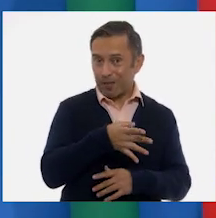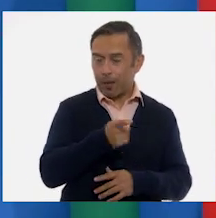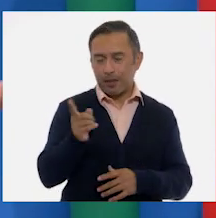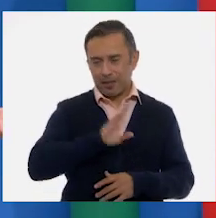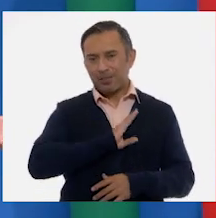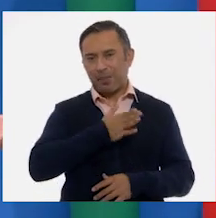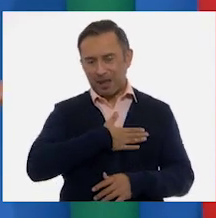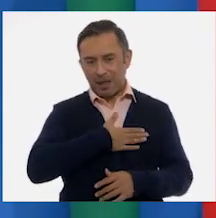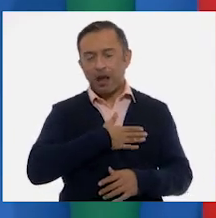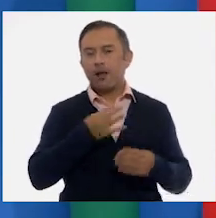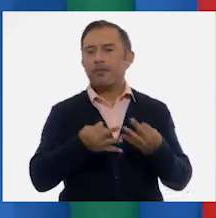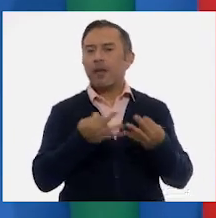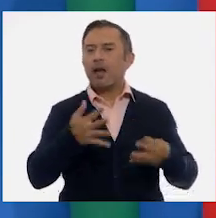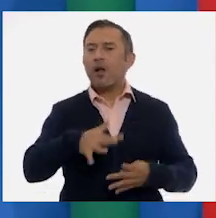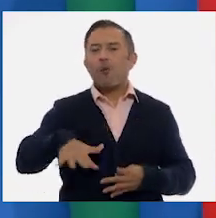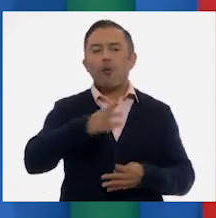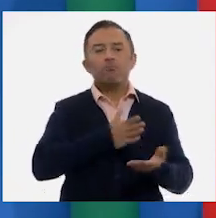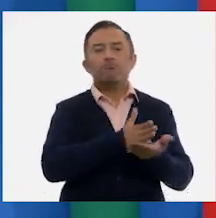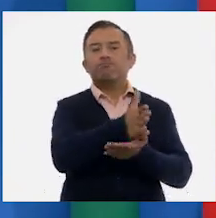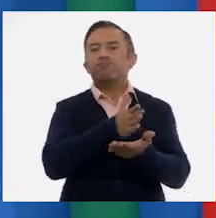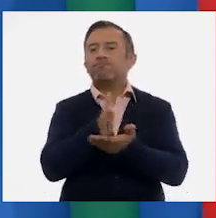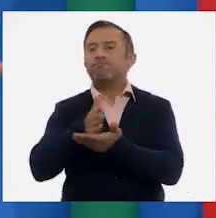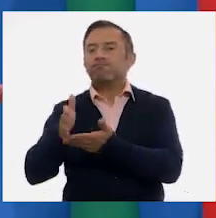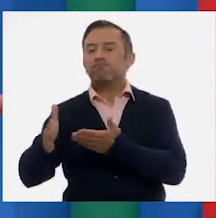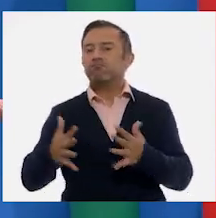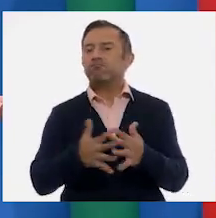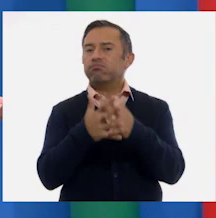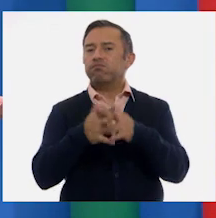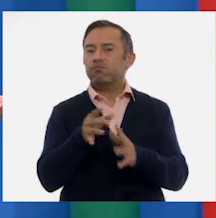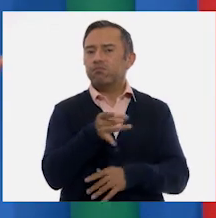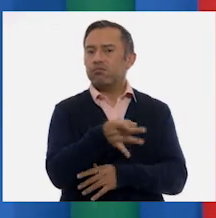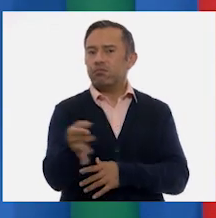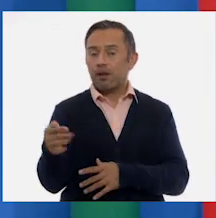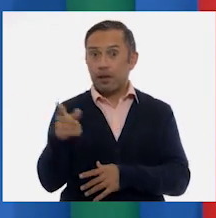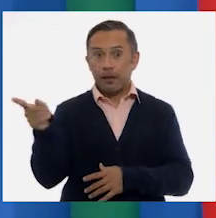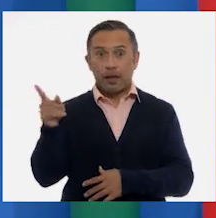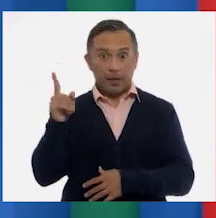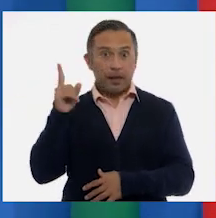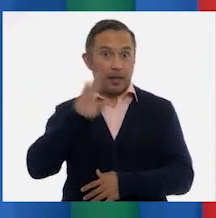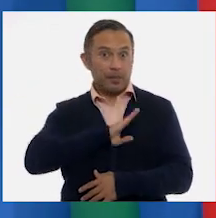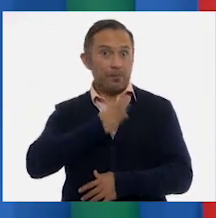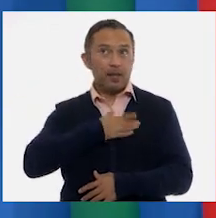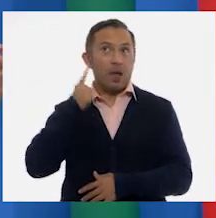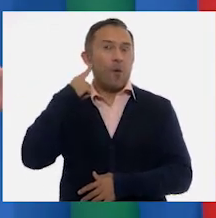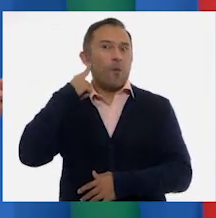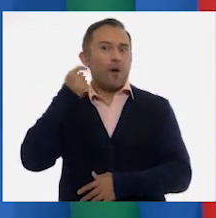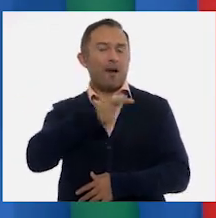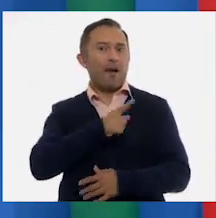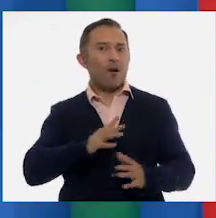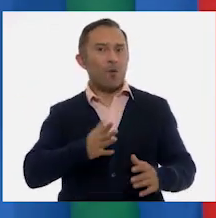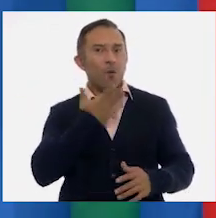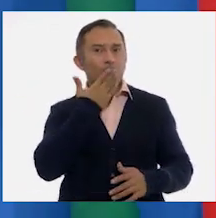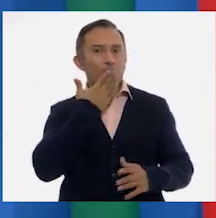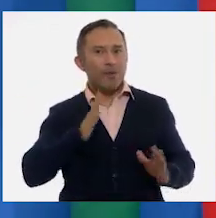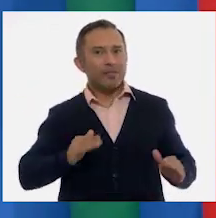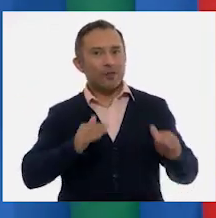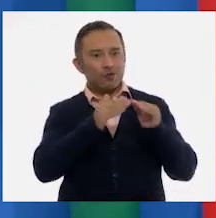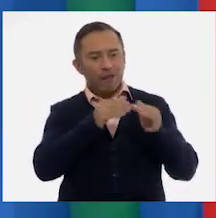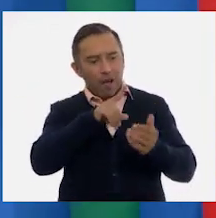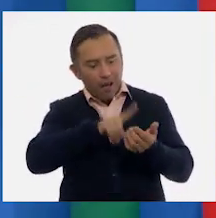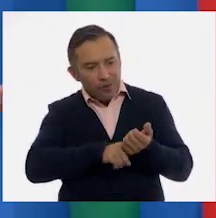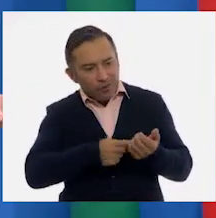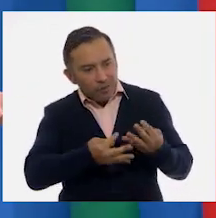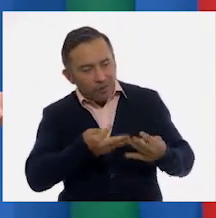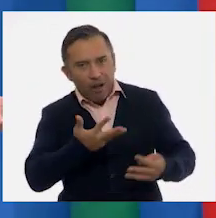española de estas tierras. Cuando se enteraron en España de la conquista de Tenochtitlan y de lo rico que era este territorio,